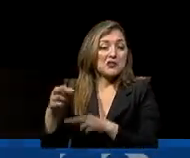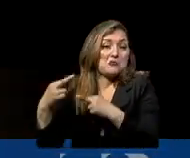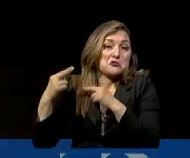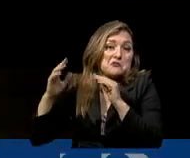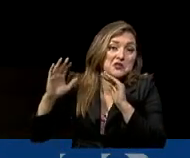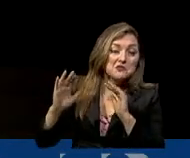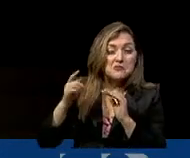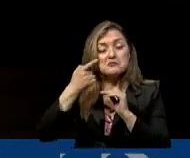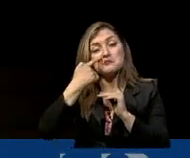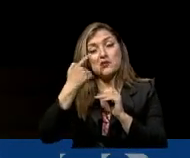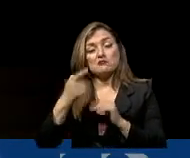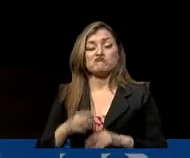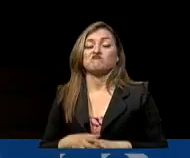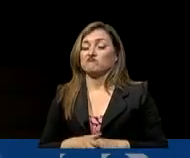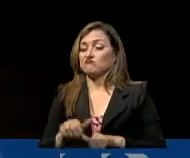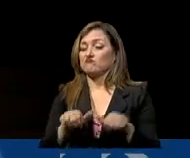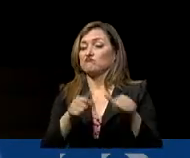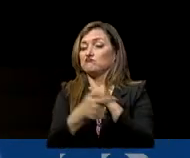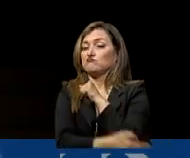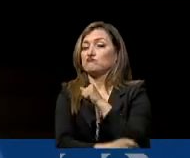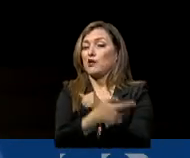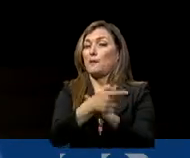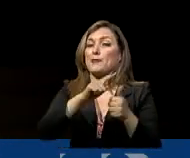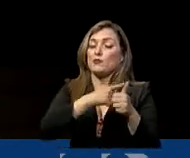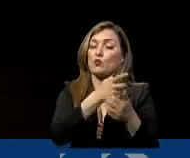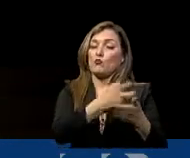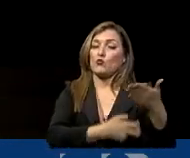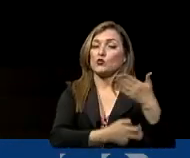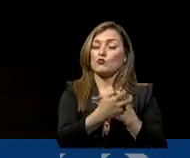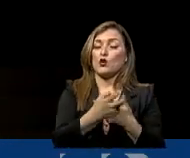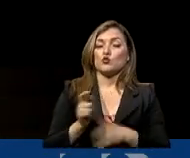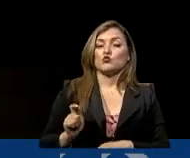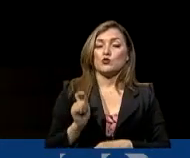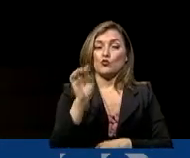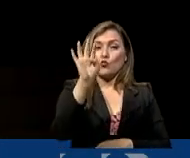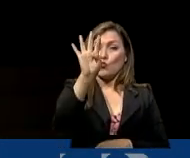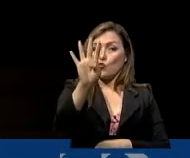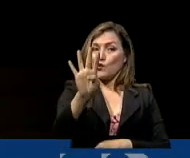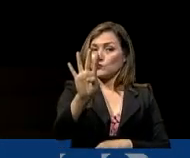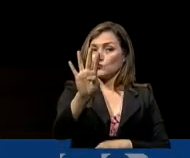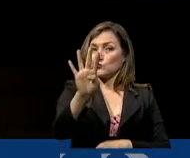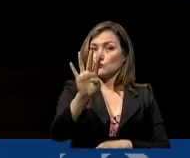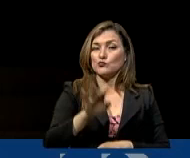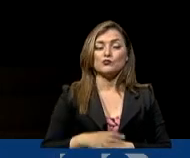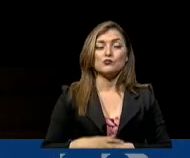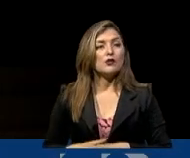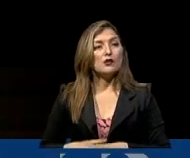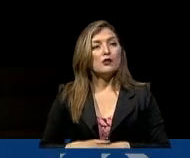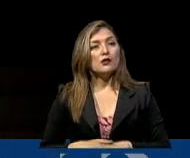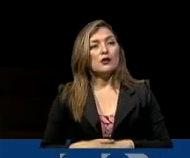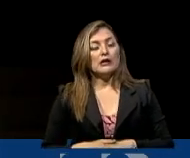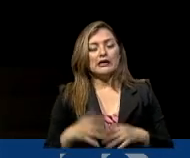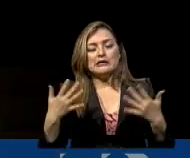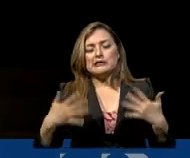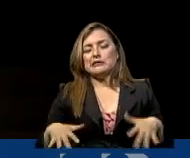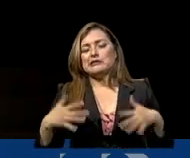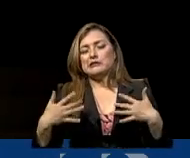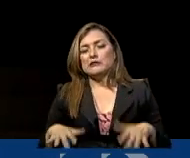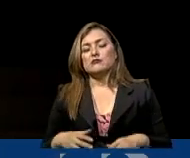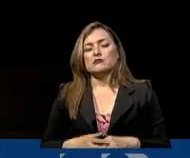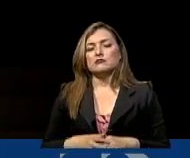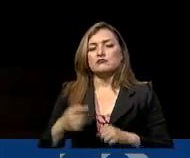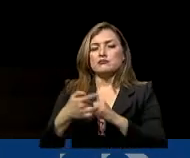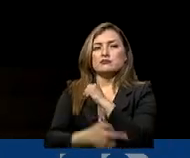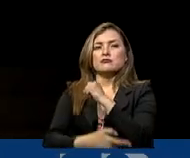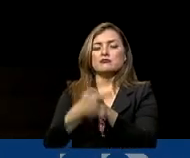administrativas leves que irían con una multa de 4 salarios básicos, existen las de graves que sean